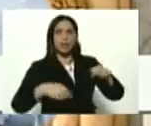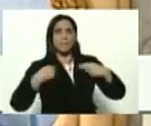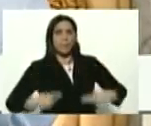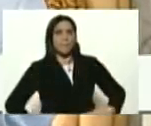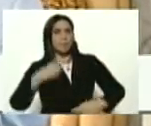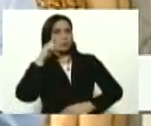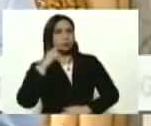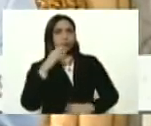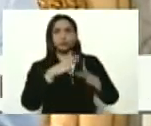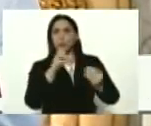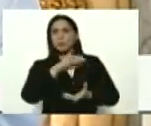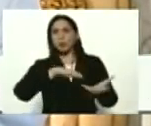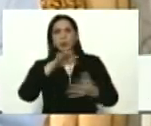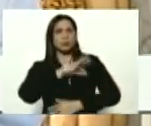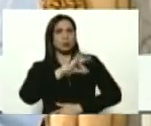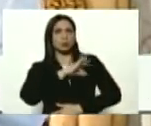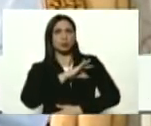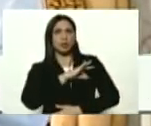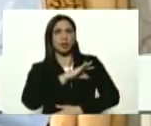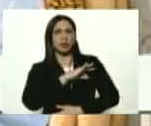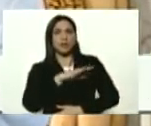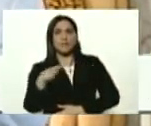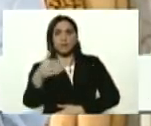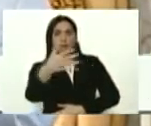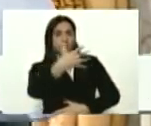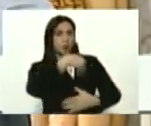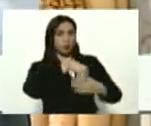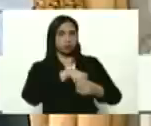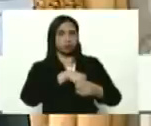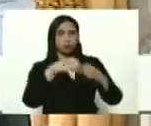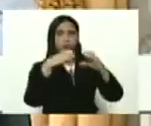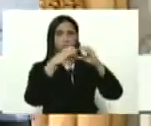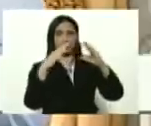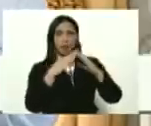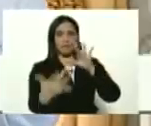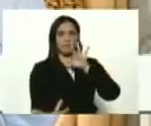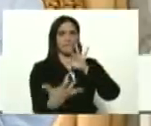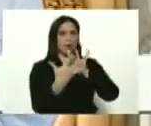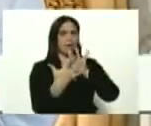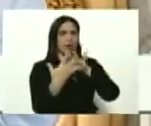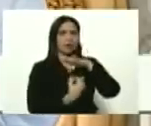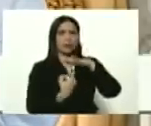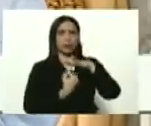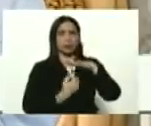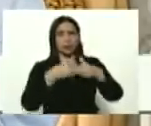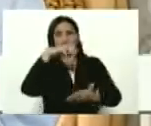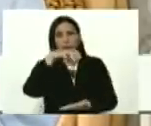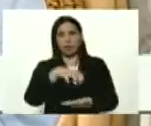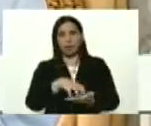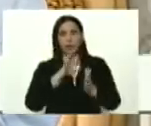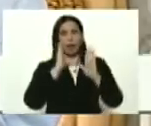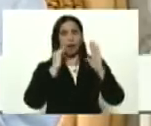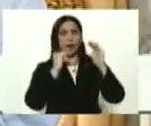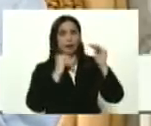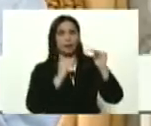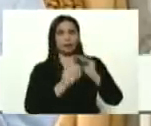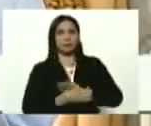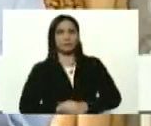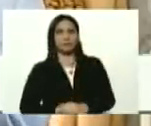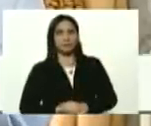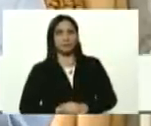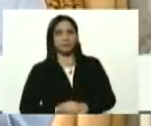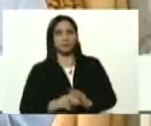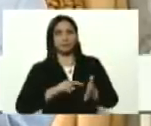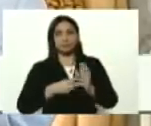Si toda la problemática social la recoge Hogares de la Patria y la vincula con el ente del Estado que los atiende. En este